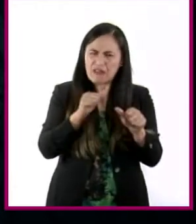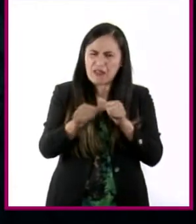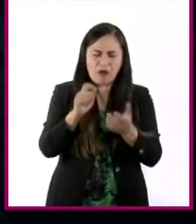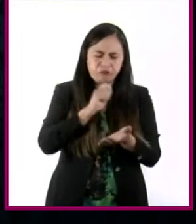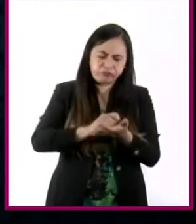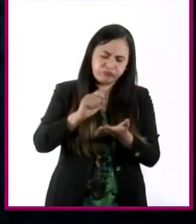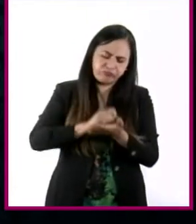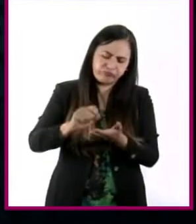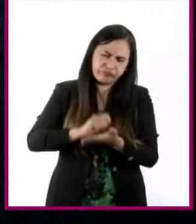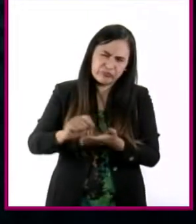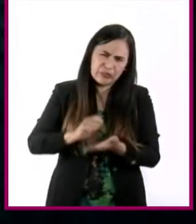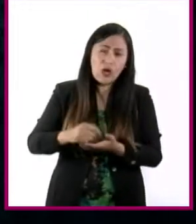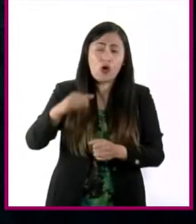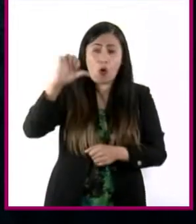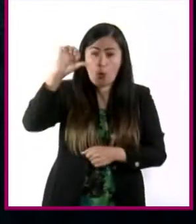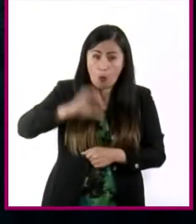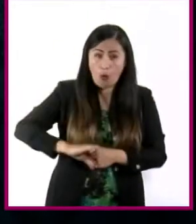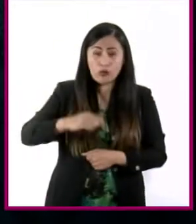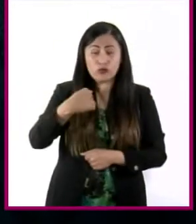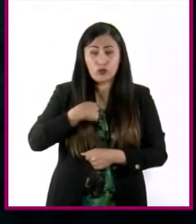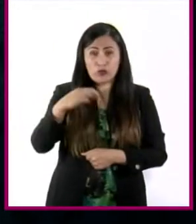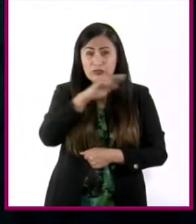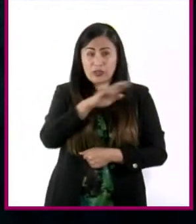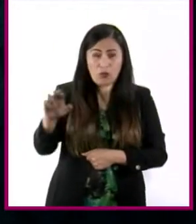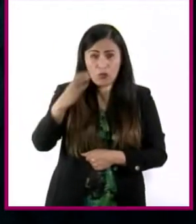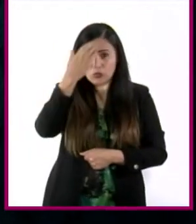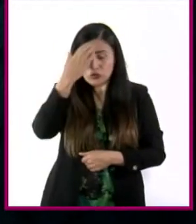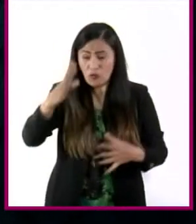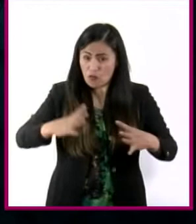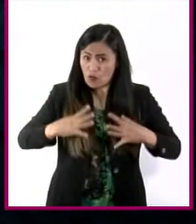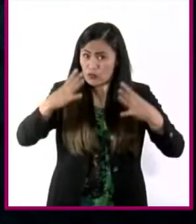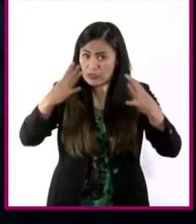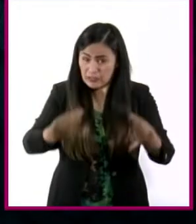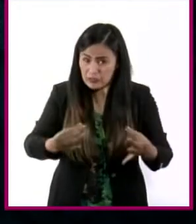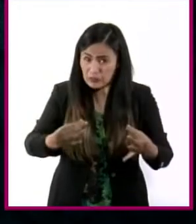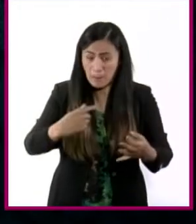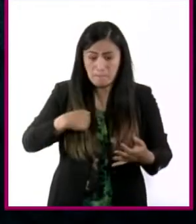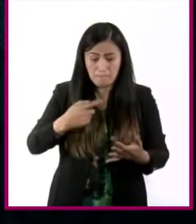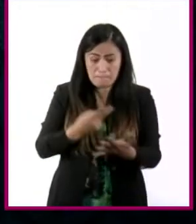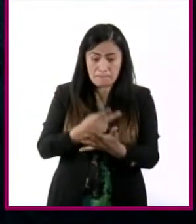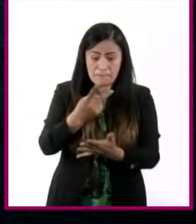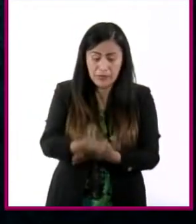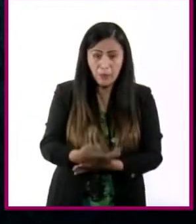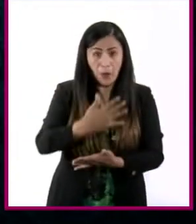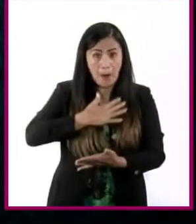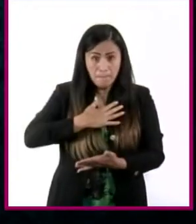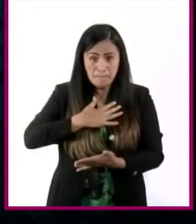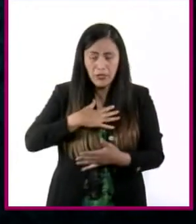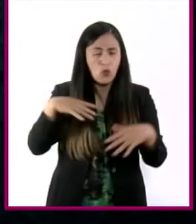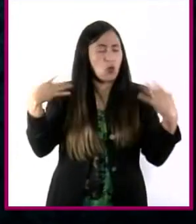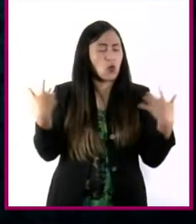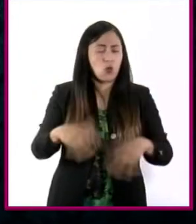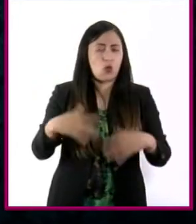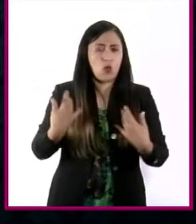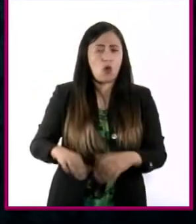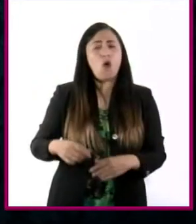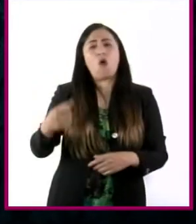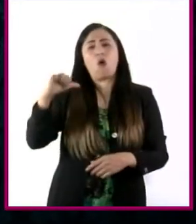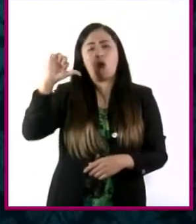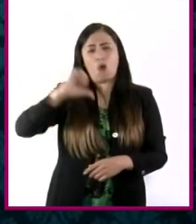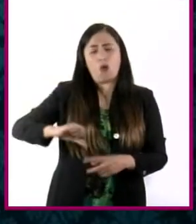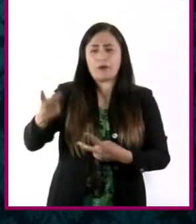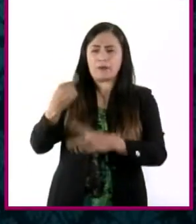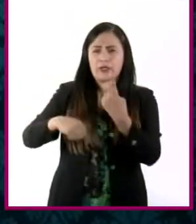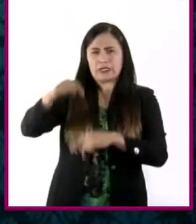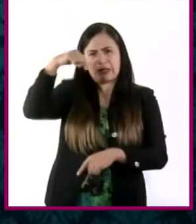estoy muy emocionado por ser reconocido por la Fundación, pero he venido aquí esta noche para expresar otra dimensión de mi